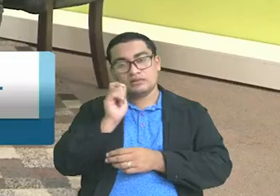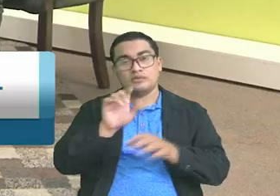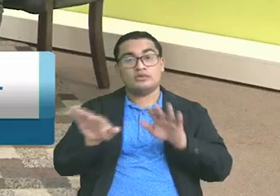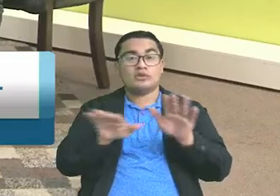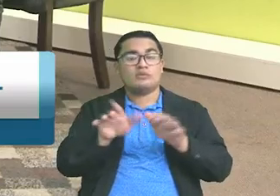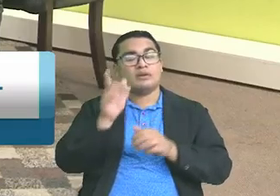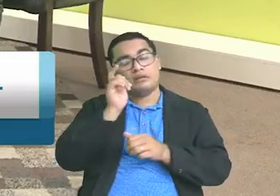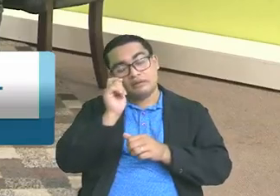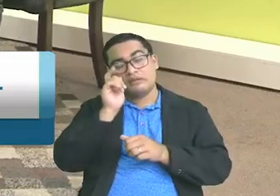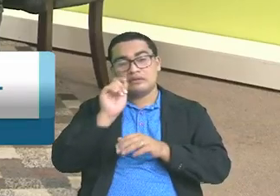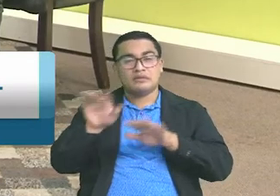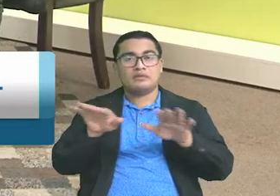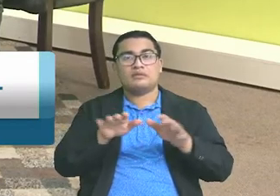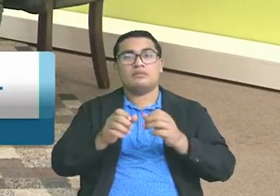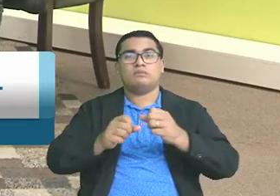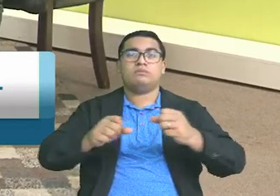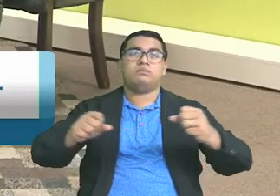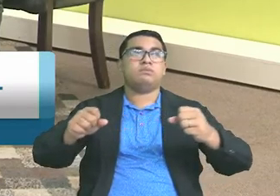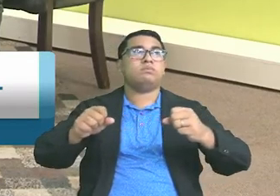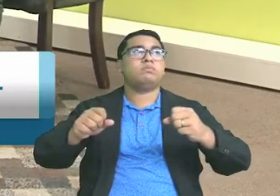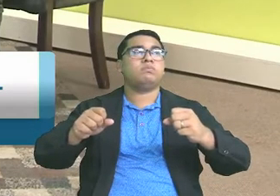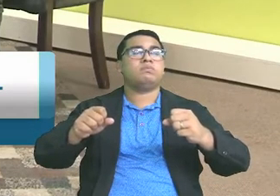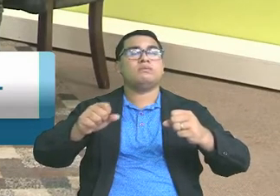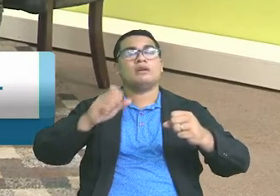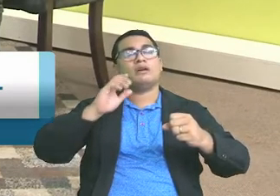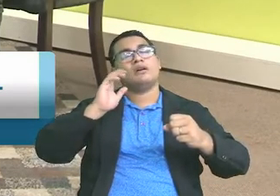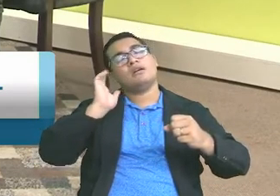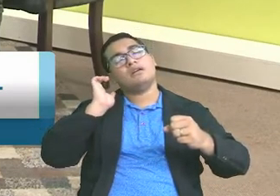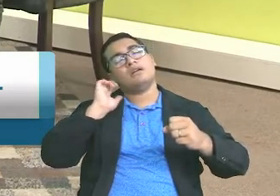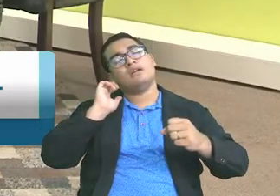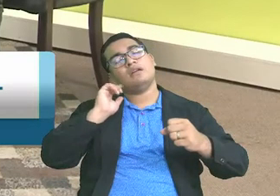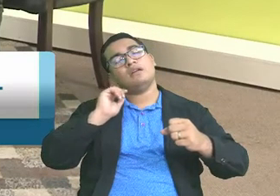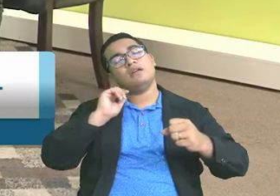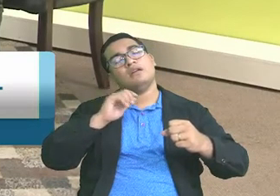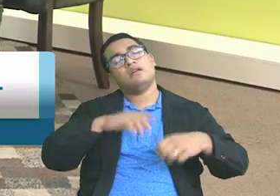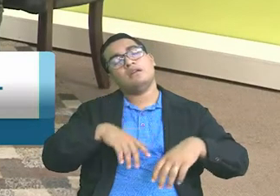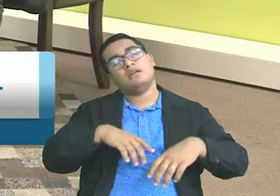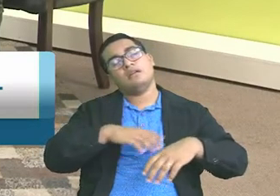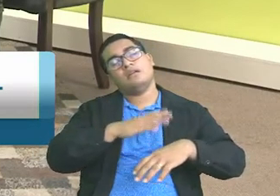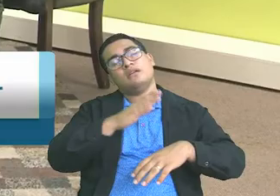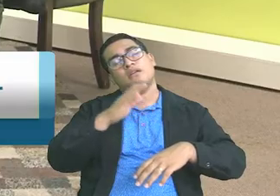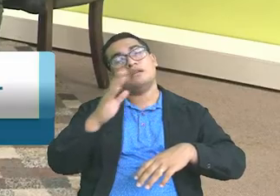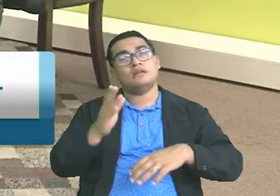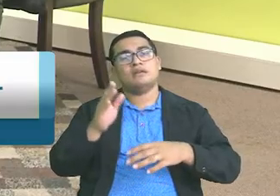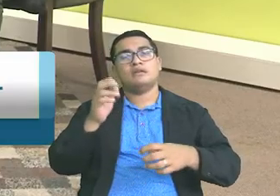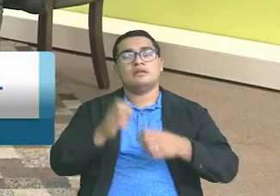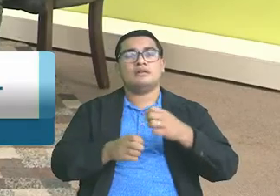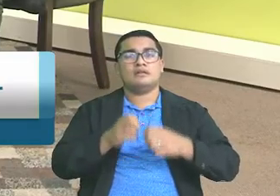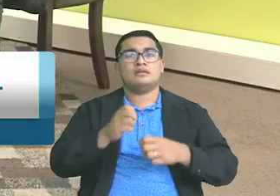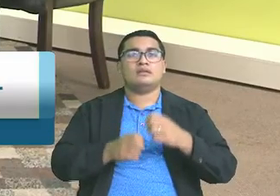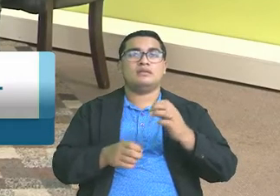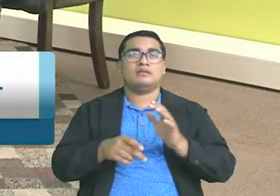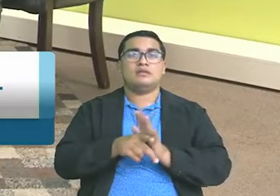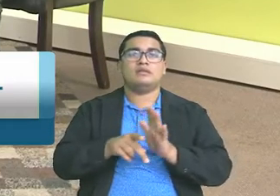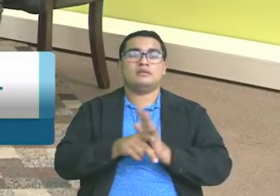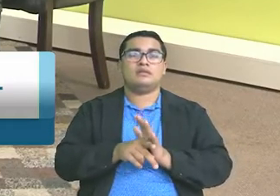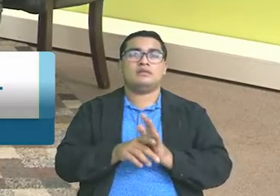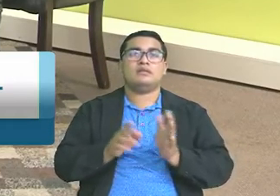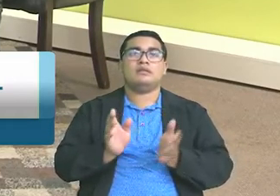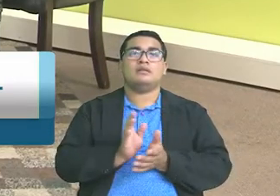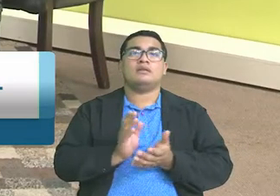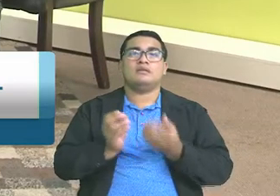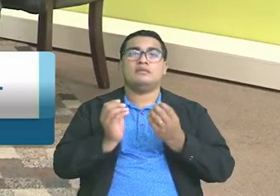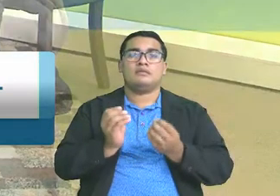los pacientes obesos que roncan y que se andan durmiendo todo el día. Ese es uno de los nuevos factores de riesgo cardiovascular,